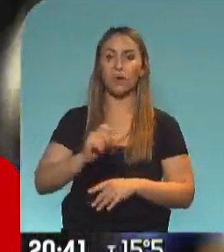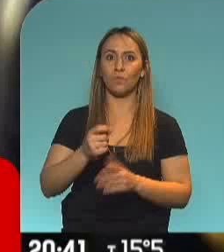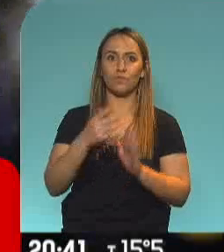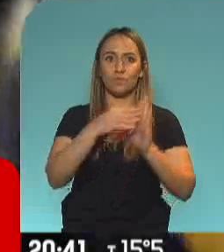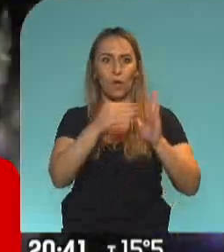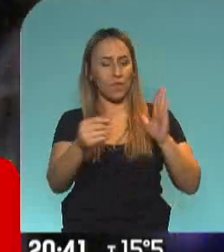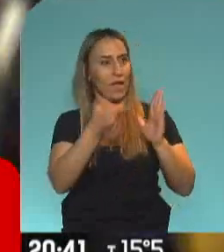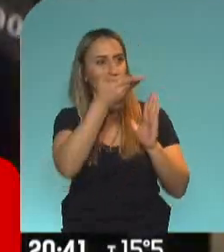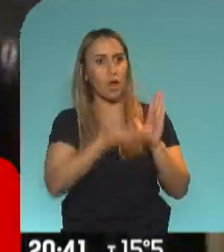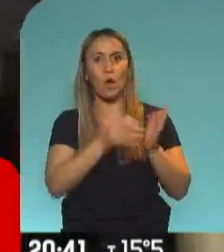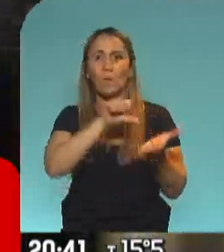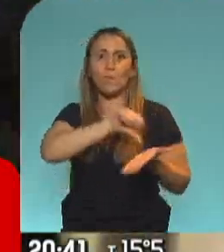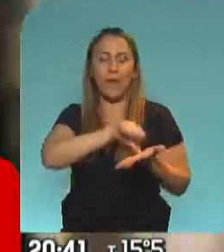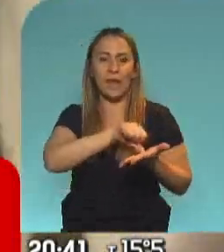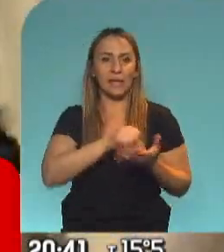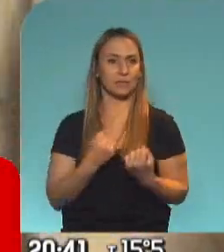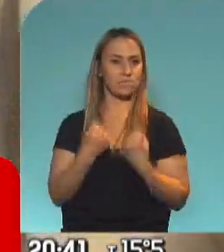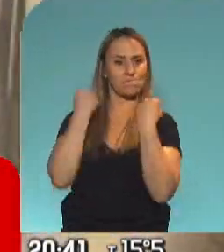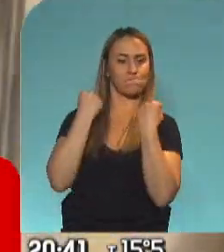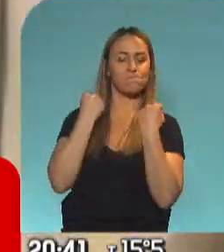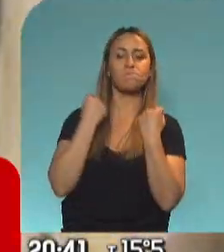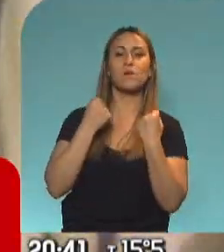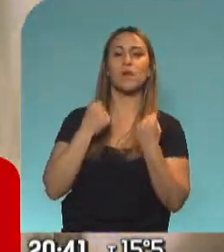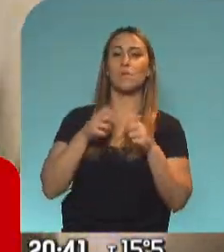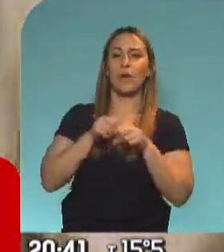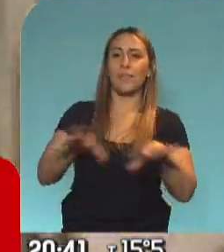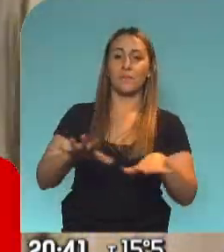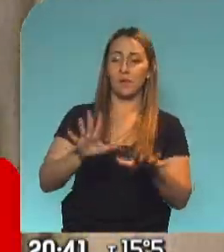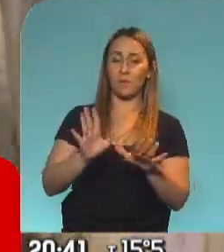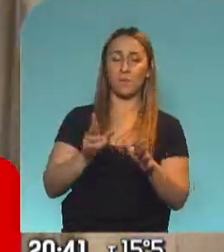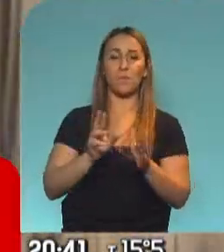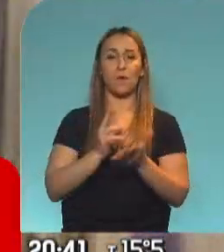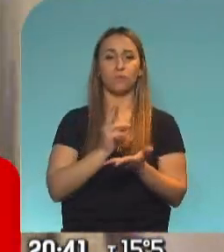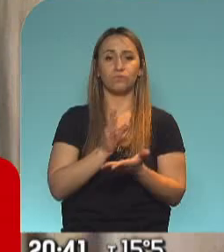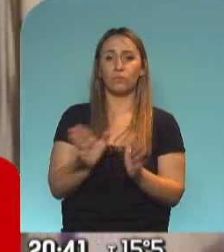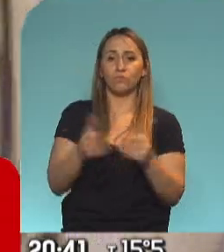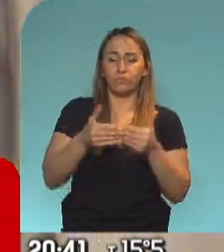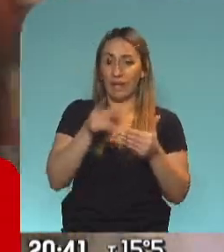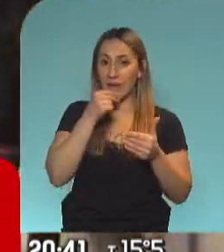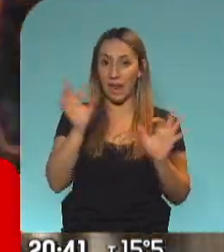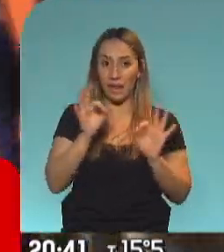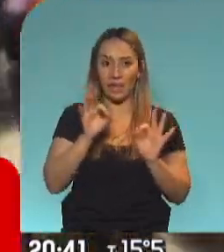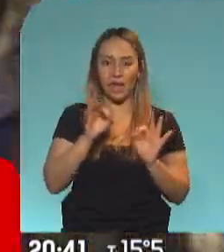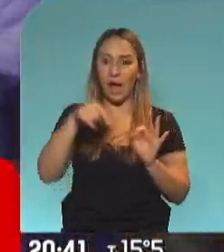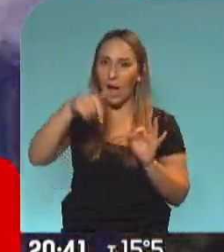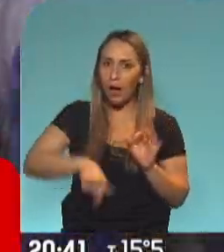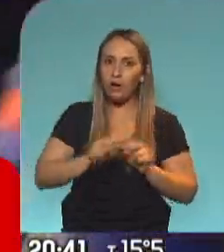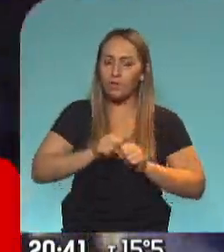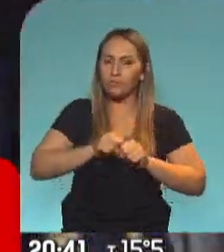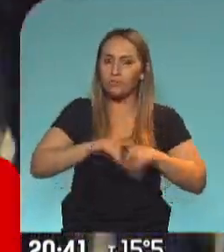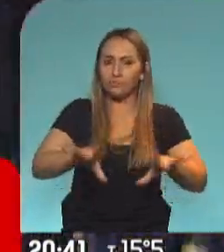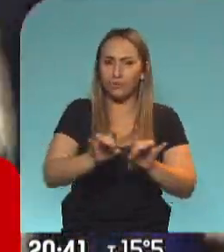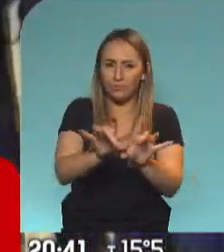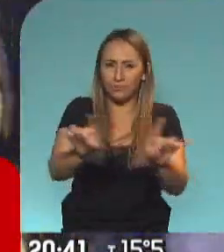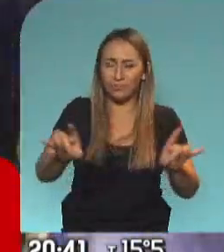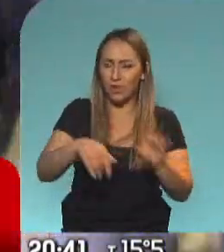como un país que resistió la pandemia sin bloqueos, registró su mayor número de casos. Por otra